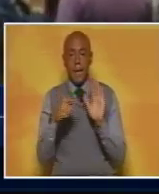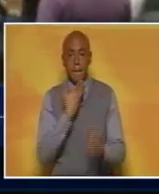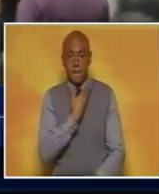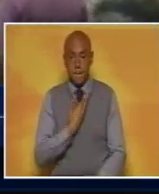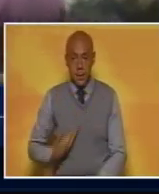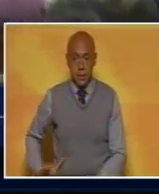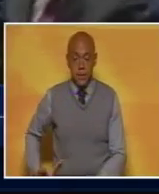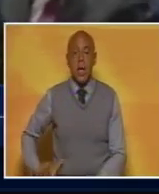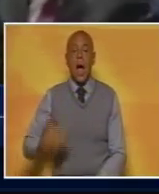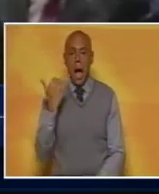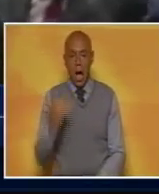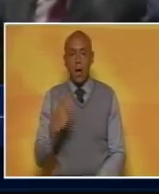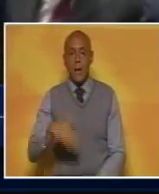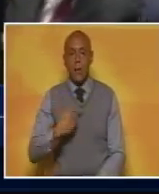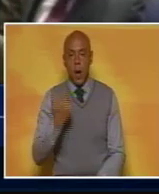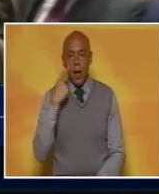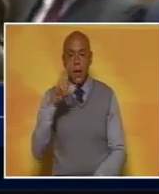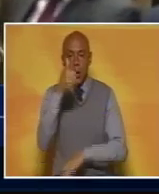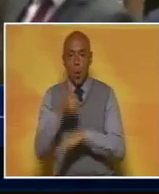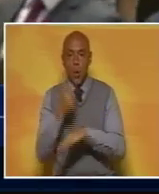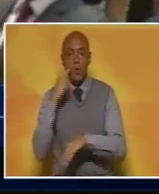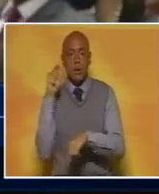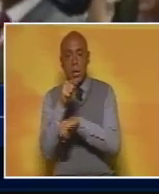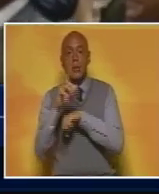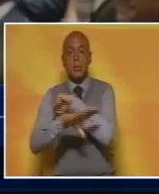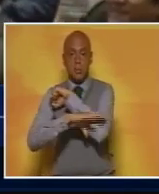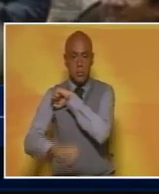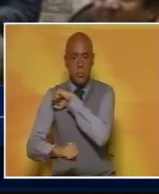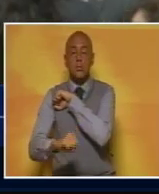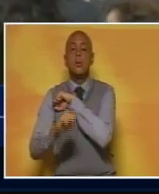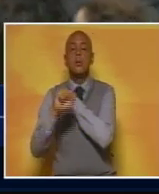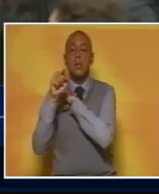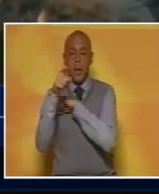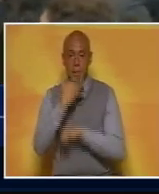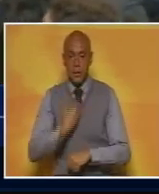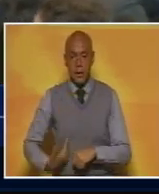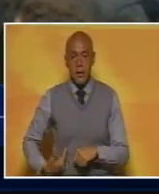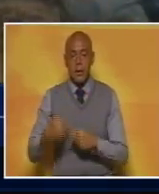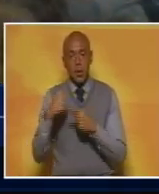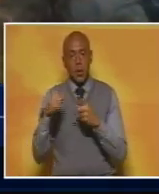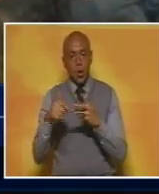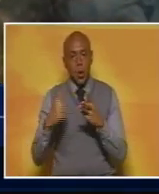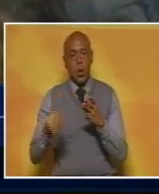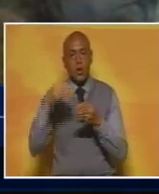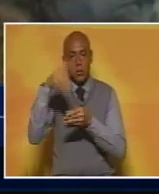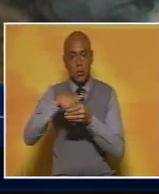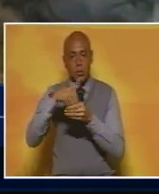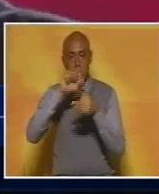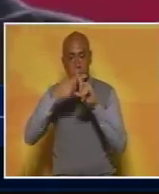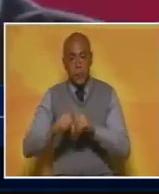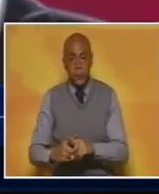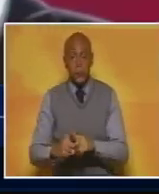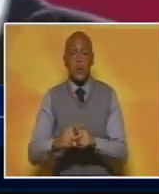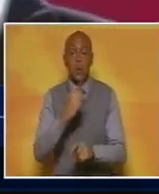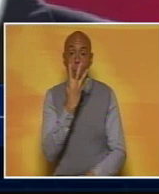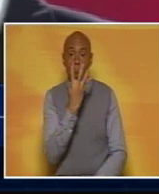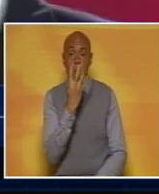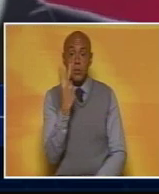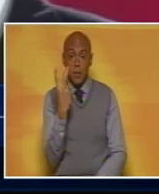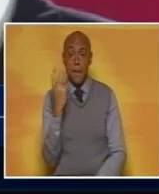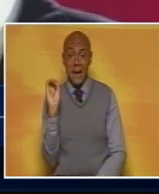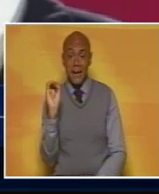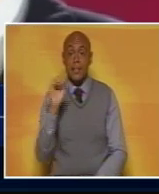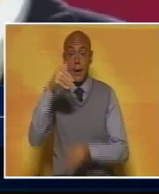podrá ser acusado de delitos como corrupción y otros de carácter electoral. La iniciativa fue aprobada por 420